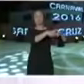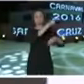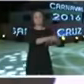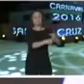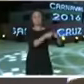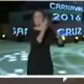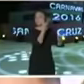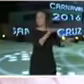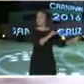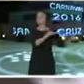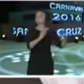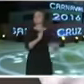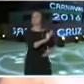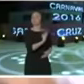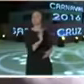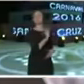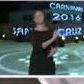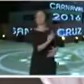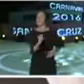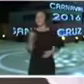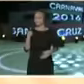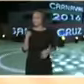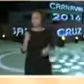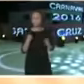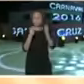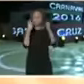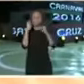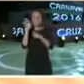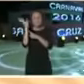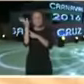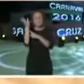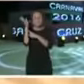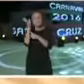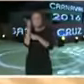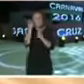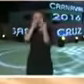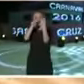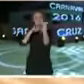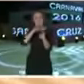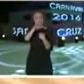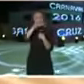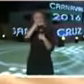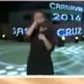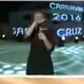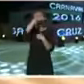taxista. Y ya noté cómo cambiaba el clima subiendo la